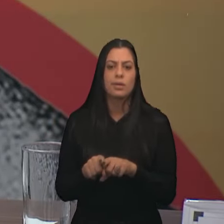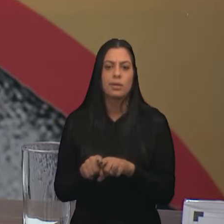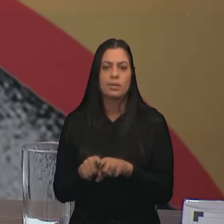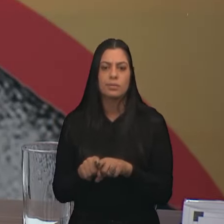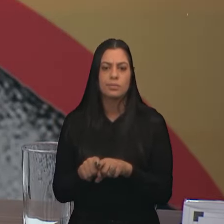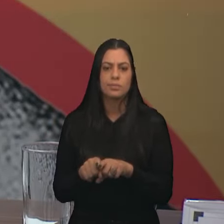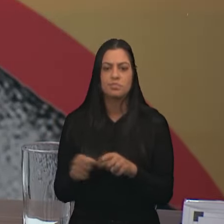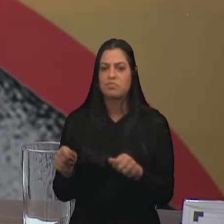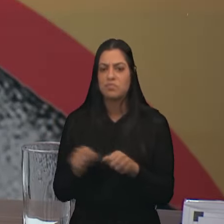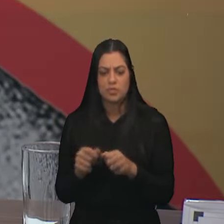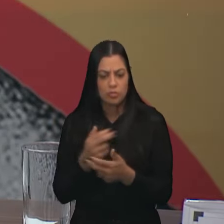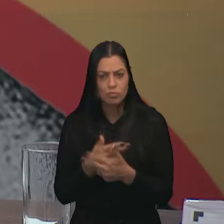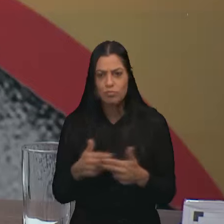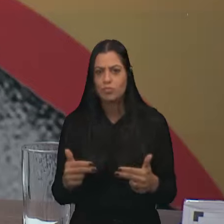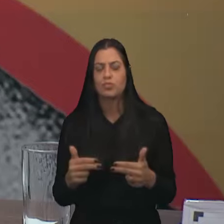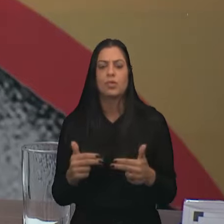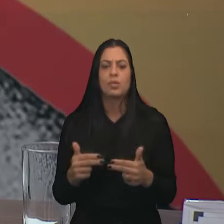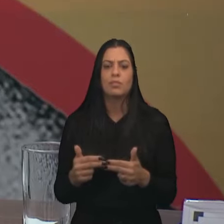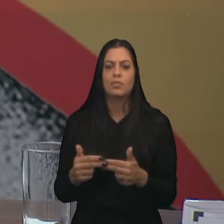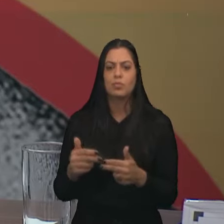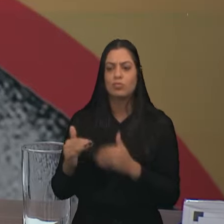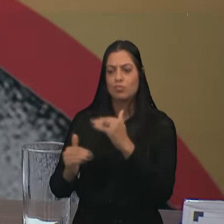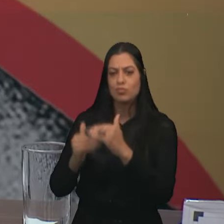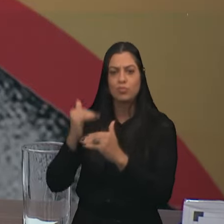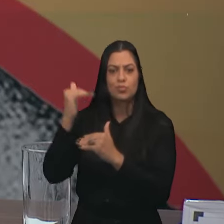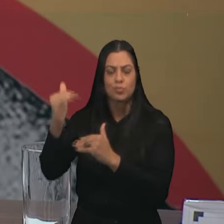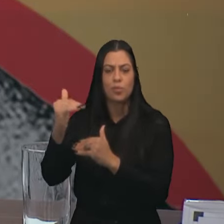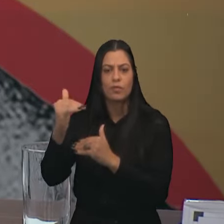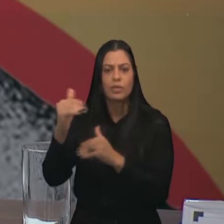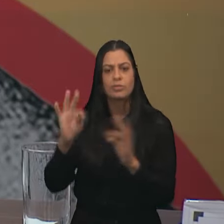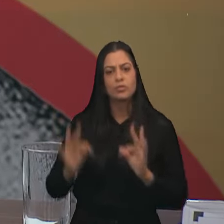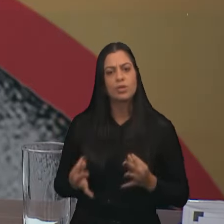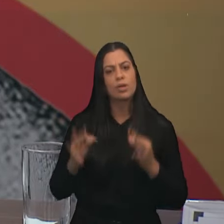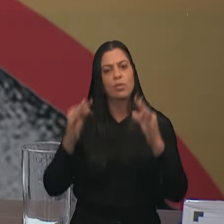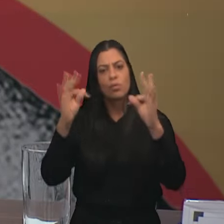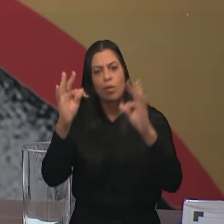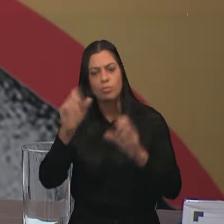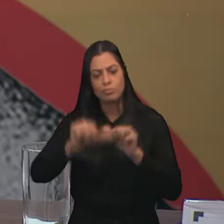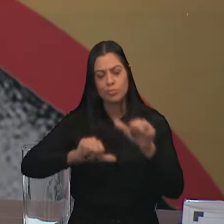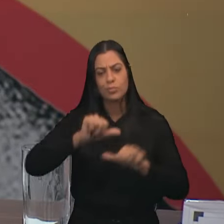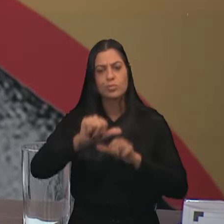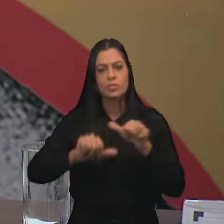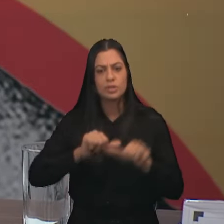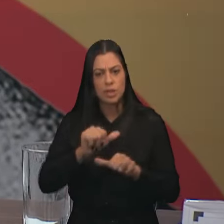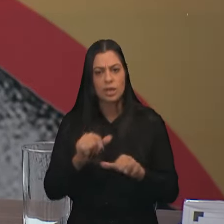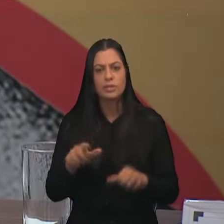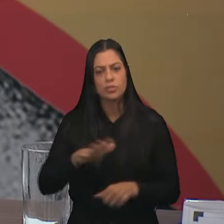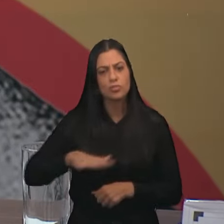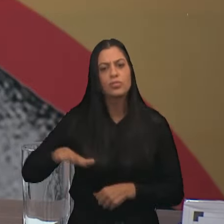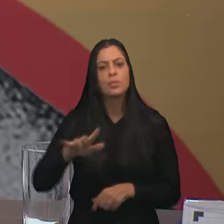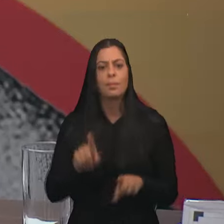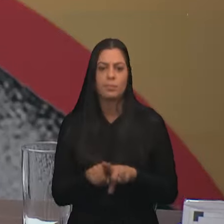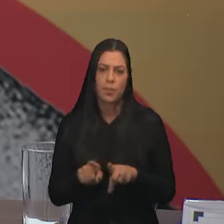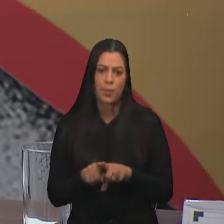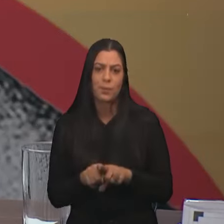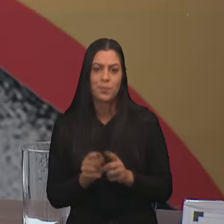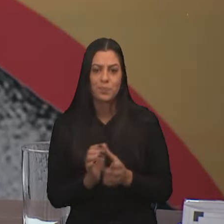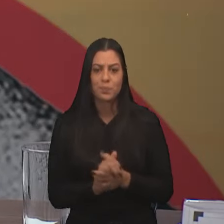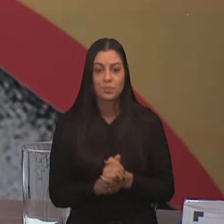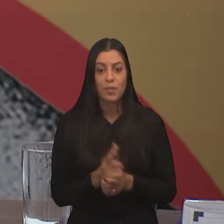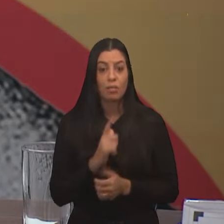adaptando para los nuevos paradigmas tecnológicos o de cambios sociales